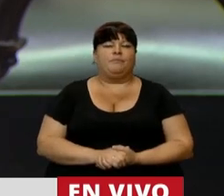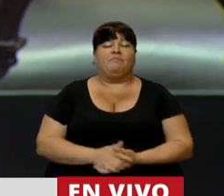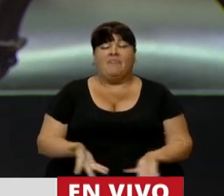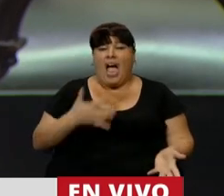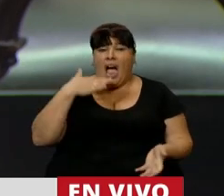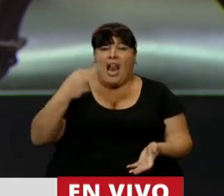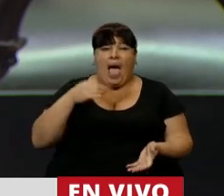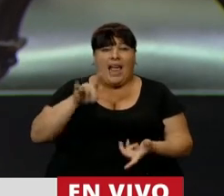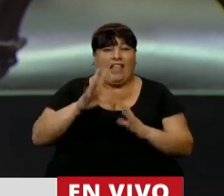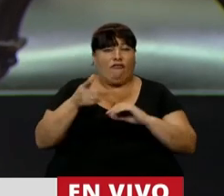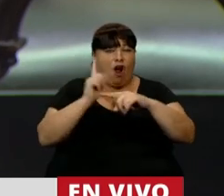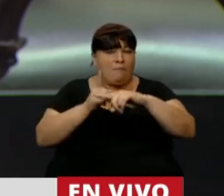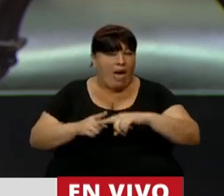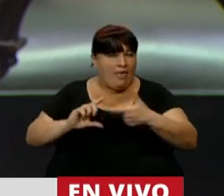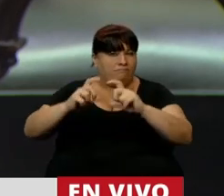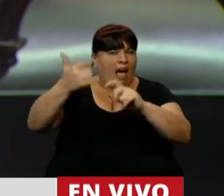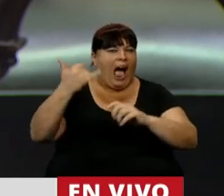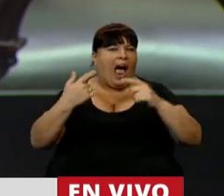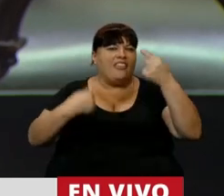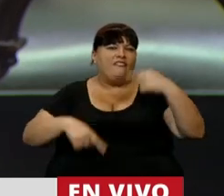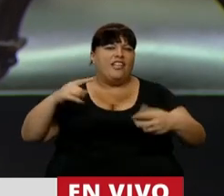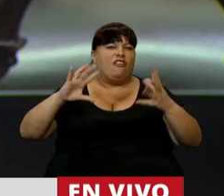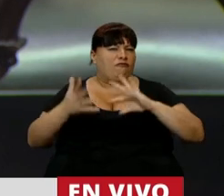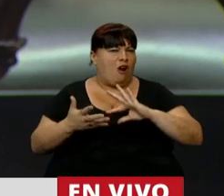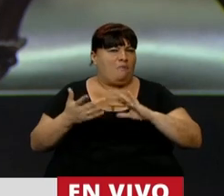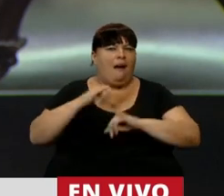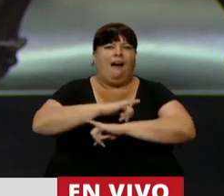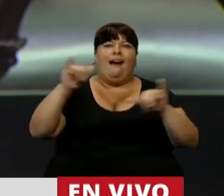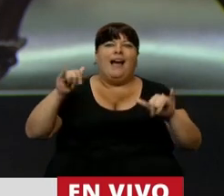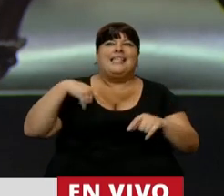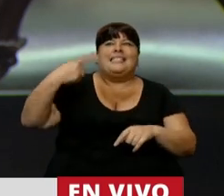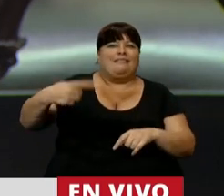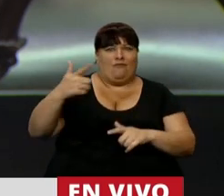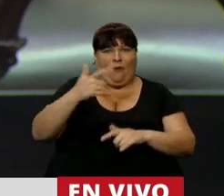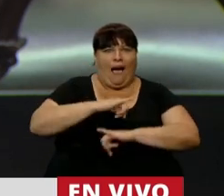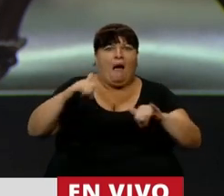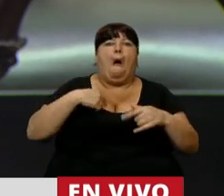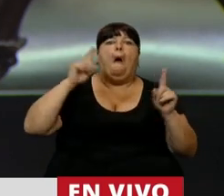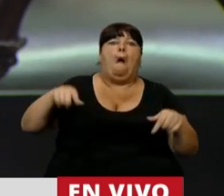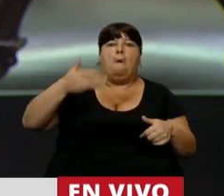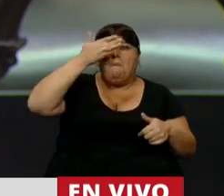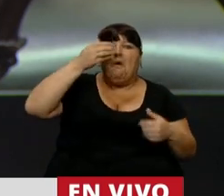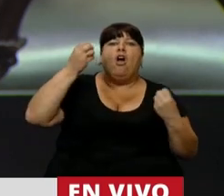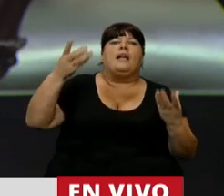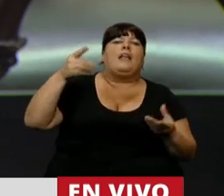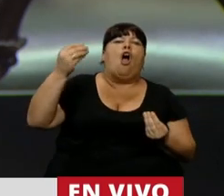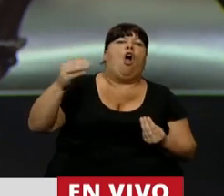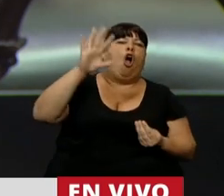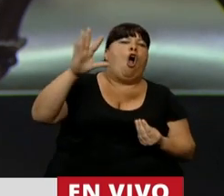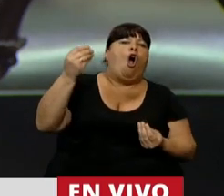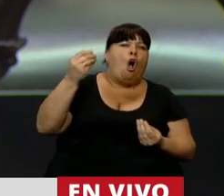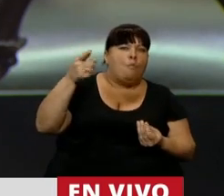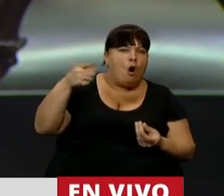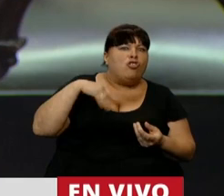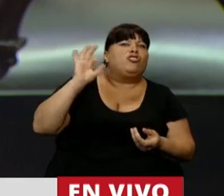Y la verdad que esta fórmula contiene variables que no son publicadas periódicamente, que no sabemos cómo vamos a poder